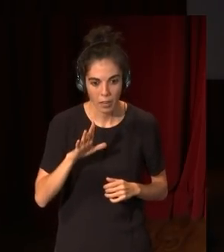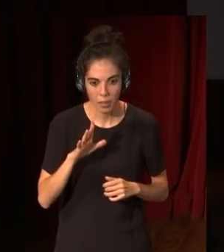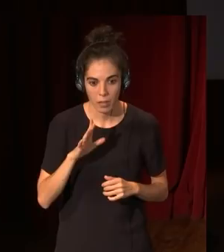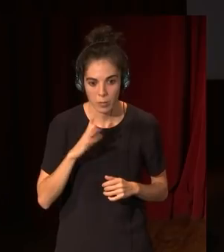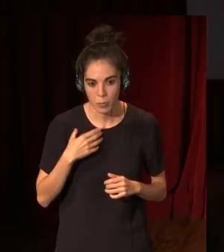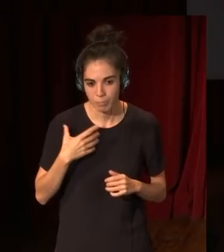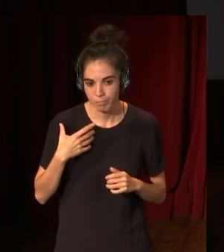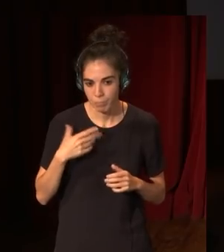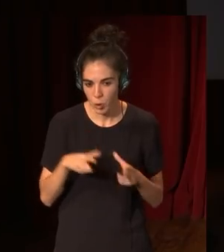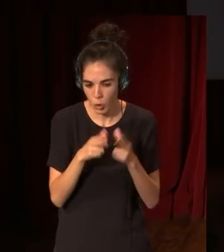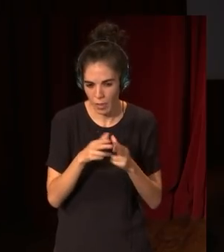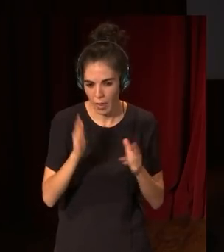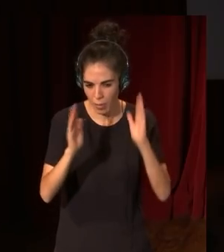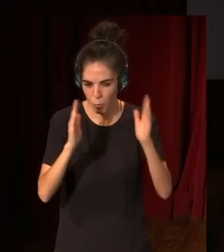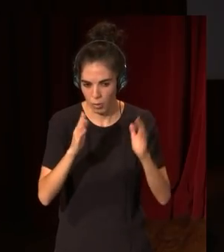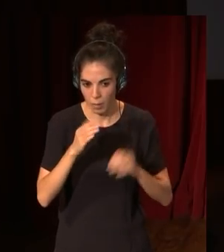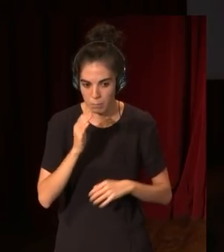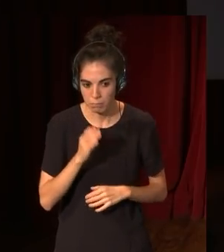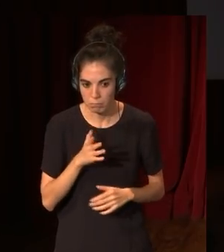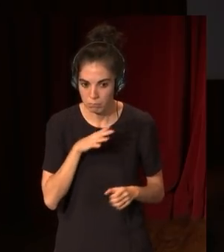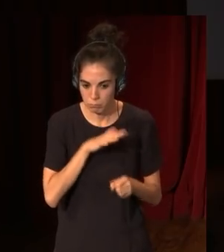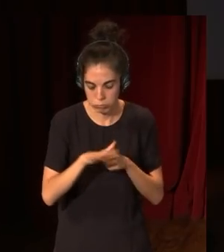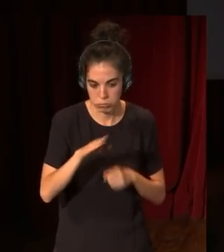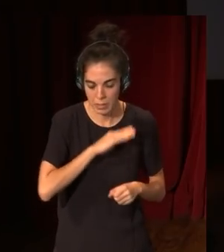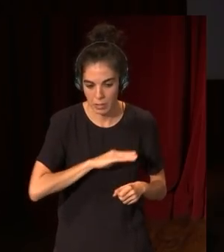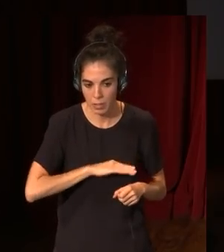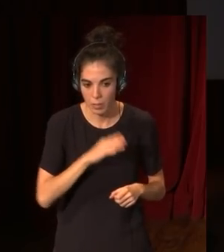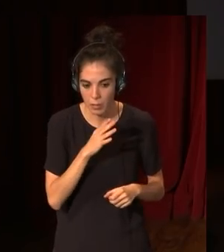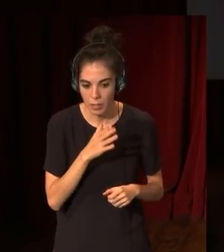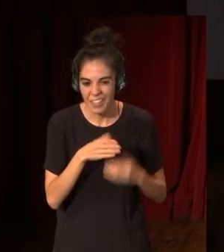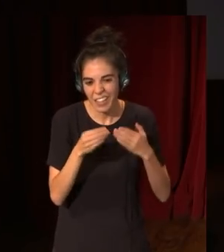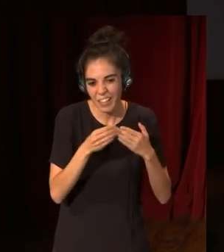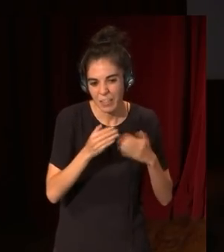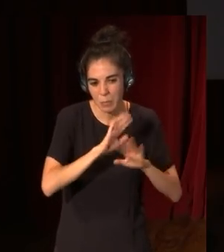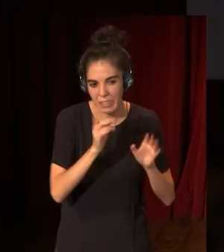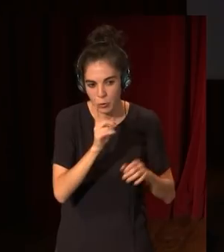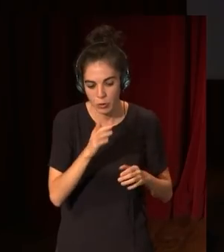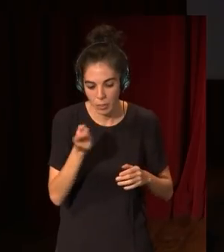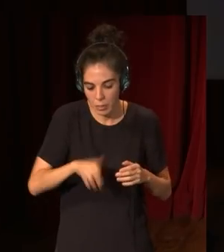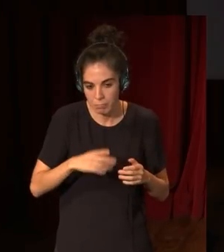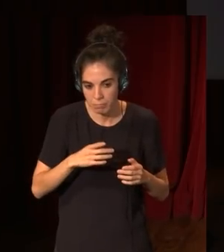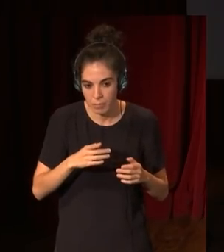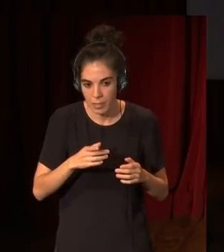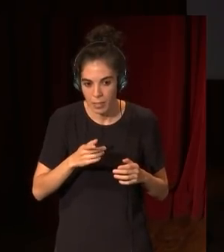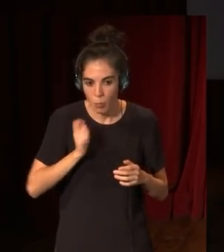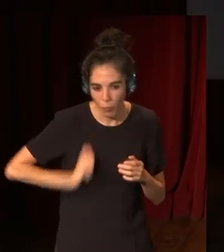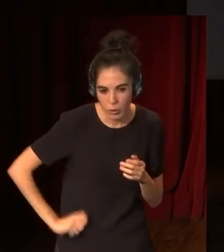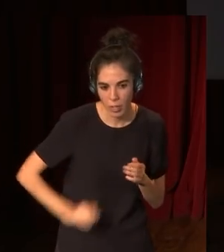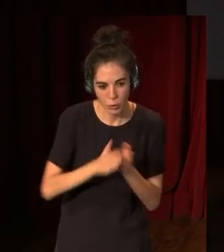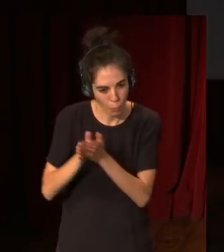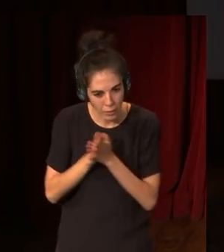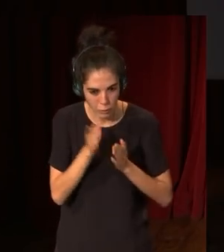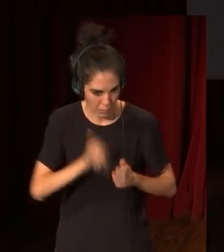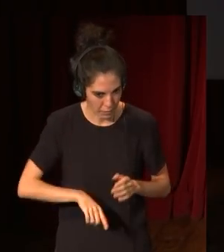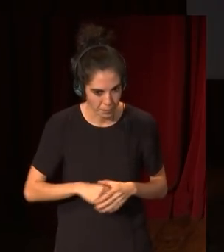coetáneos no sólo entre los clientes sino también entre los entre los colegas entre los pintores de la